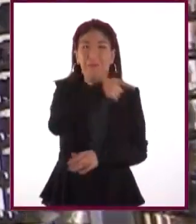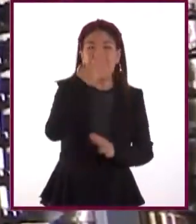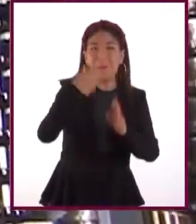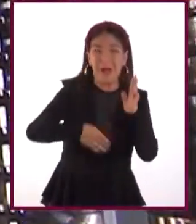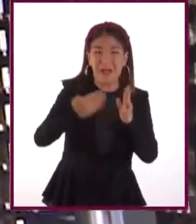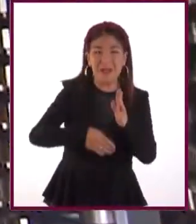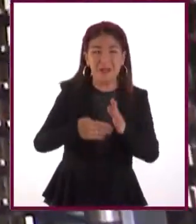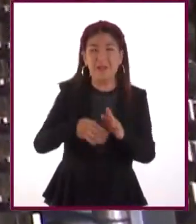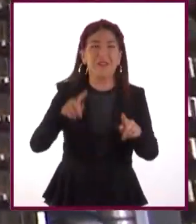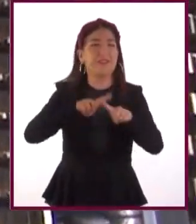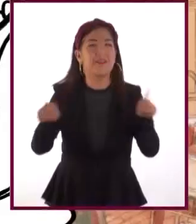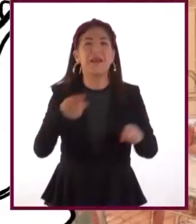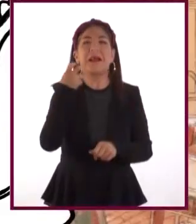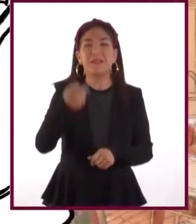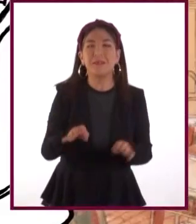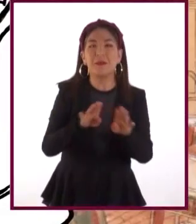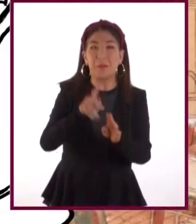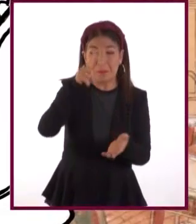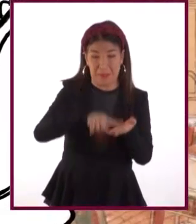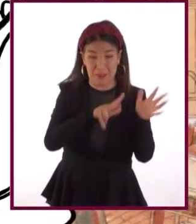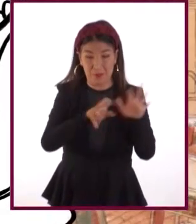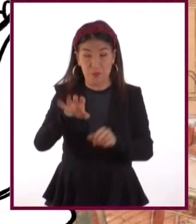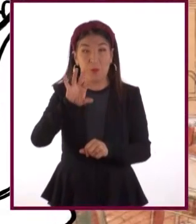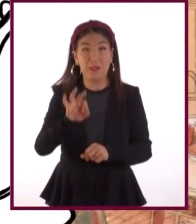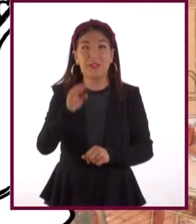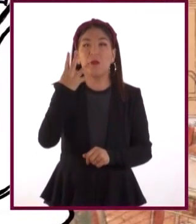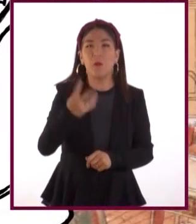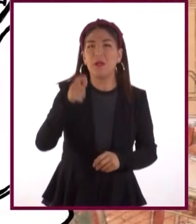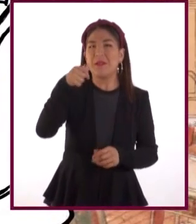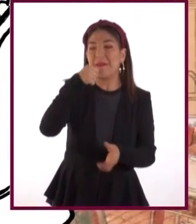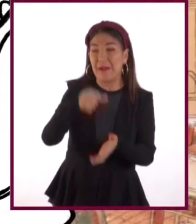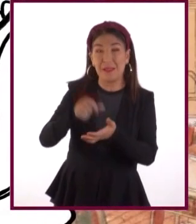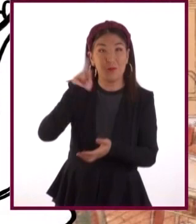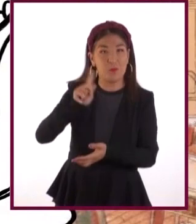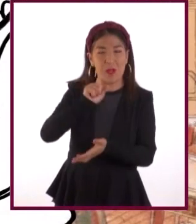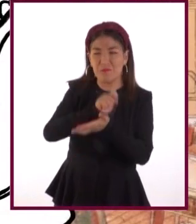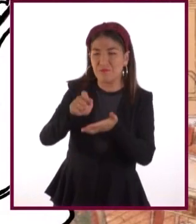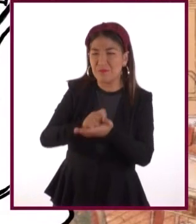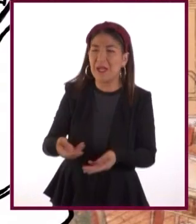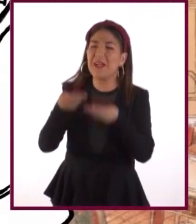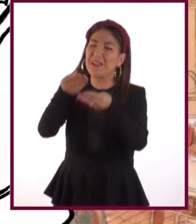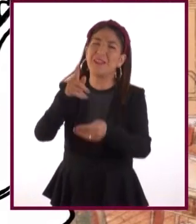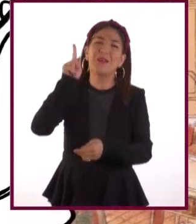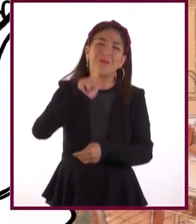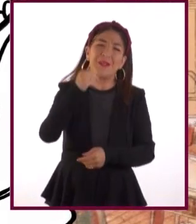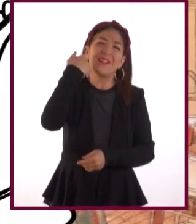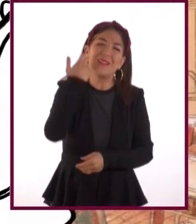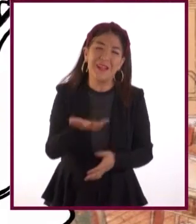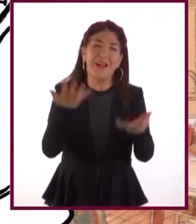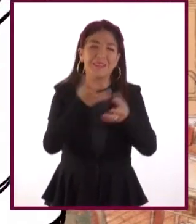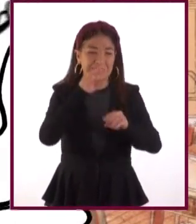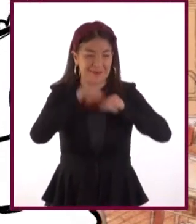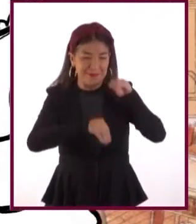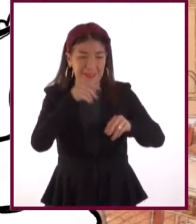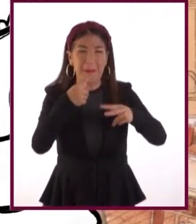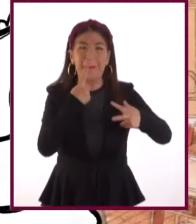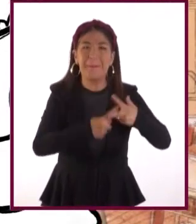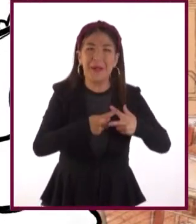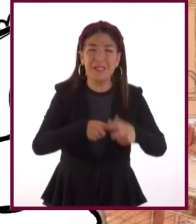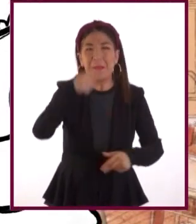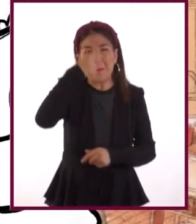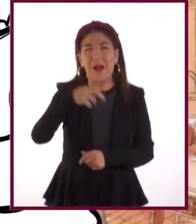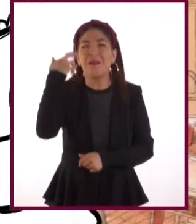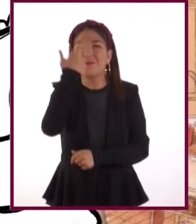diferencial. En 1844 le escribió una carta a un amigo donde le expresaba su deseo de crear un